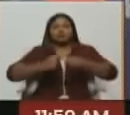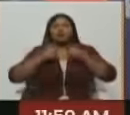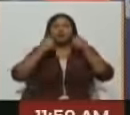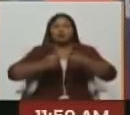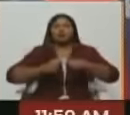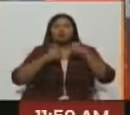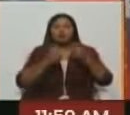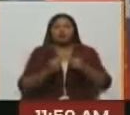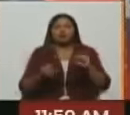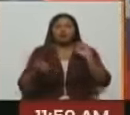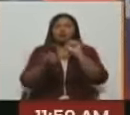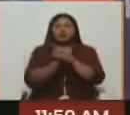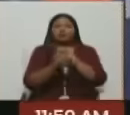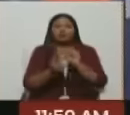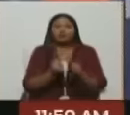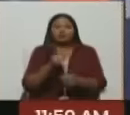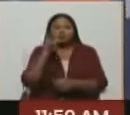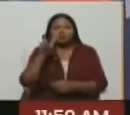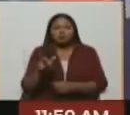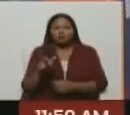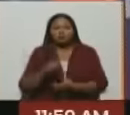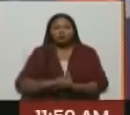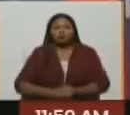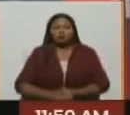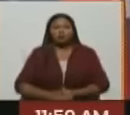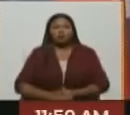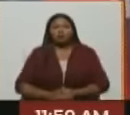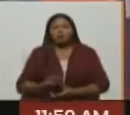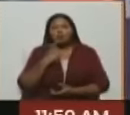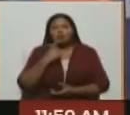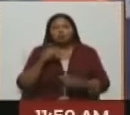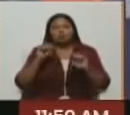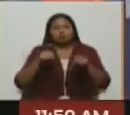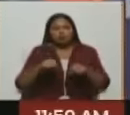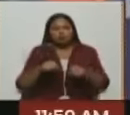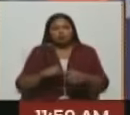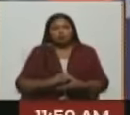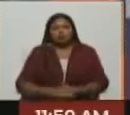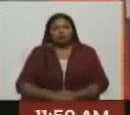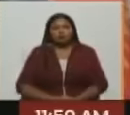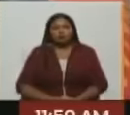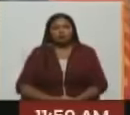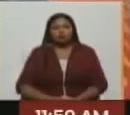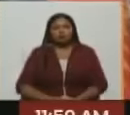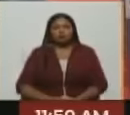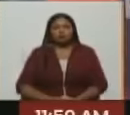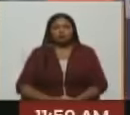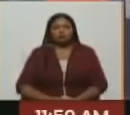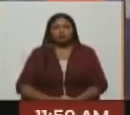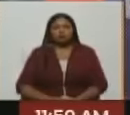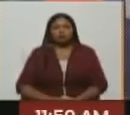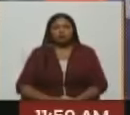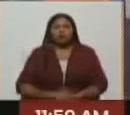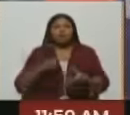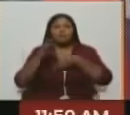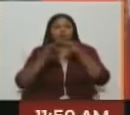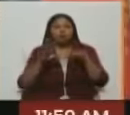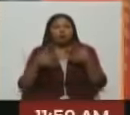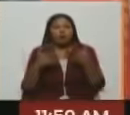Fue detenido un sujeto que confesó, que delató, que explicó cuál era el plan. El plan